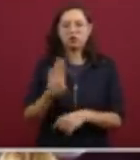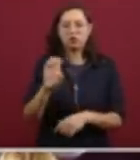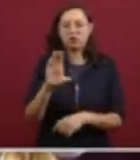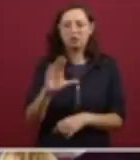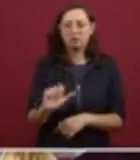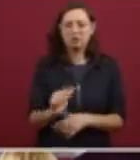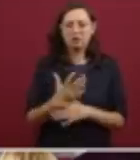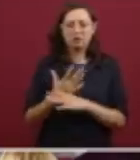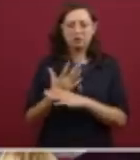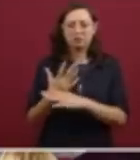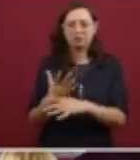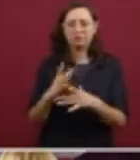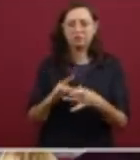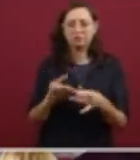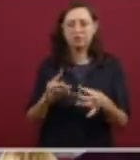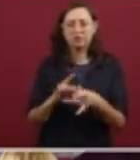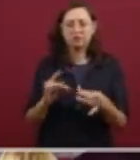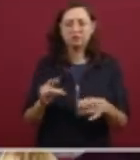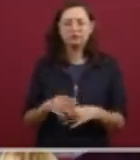el avance.